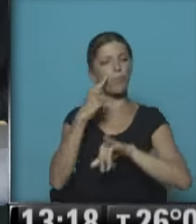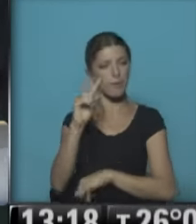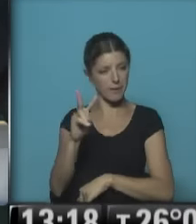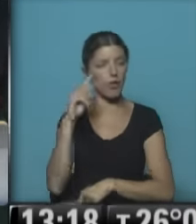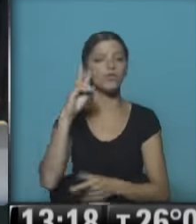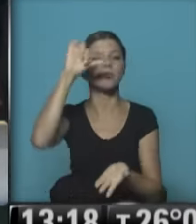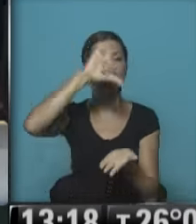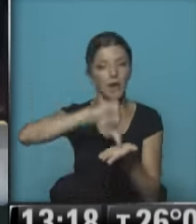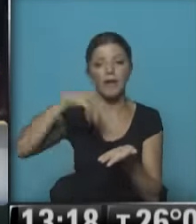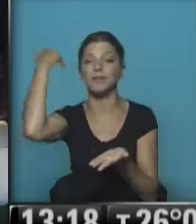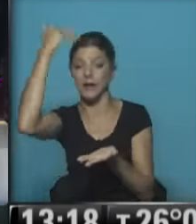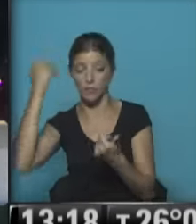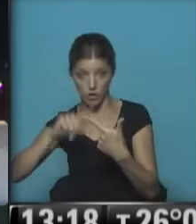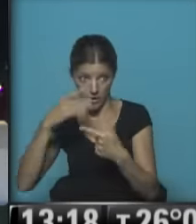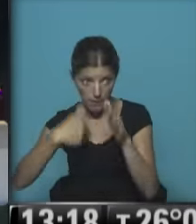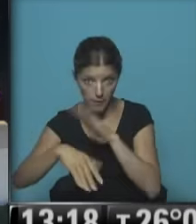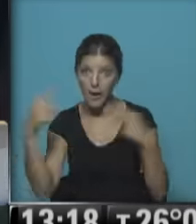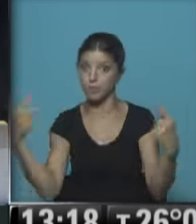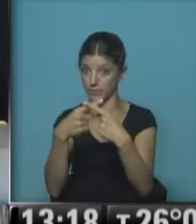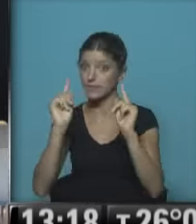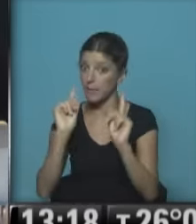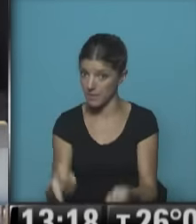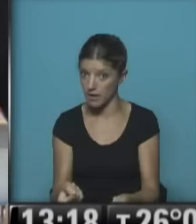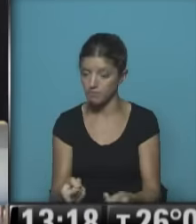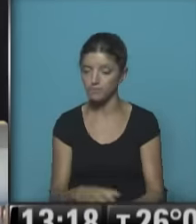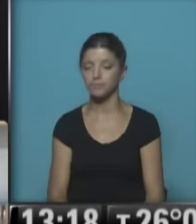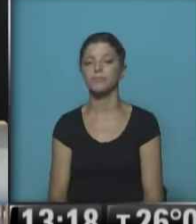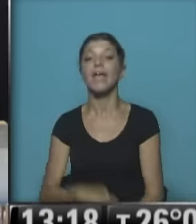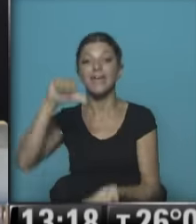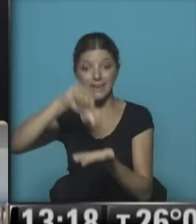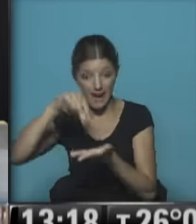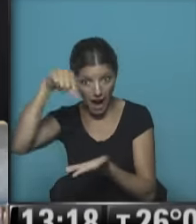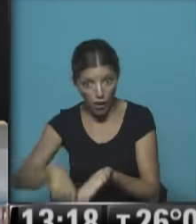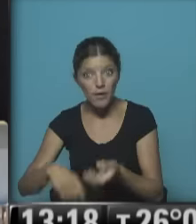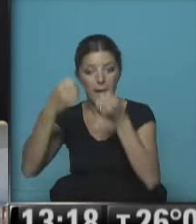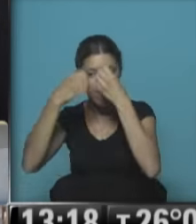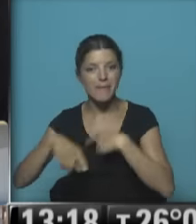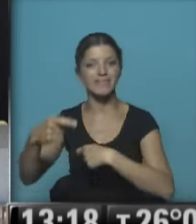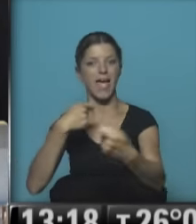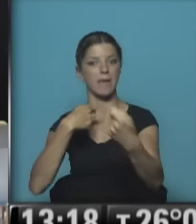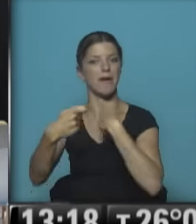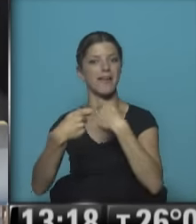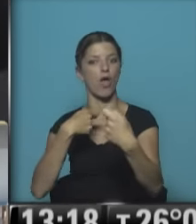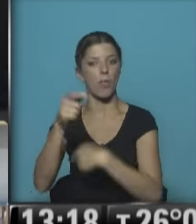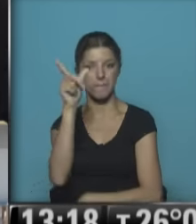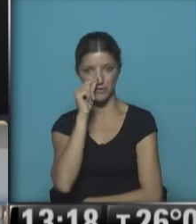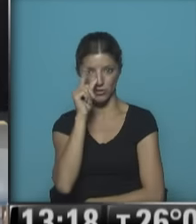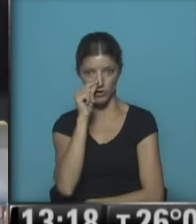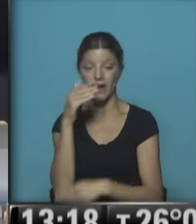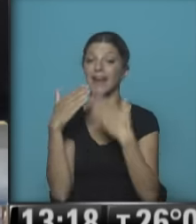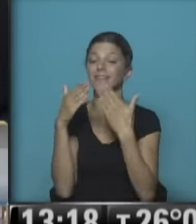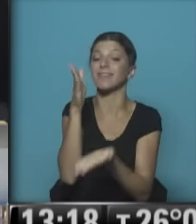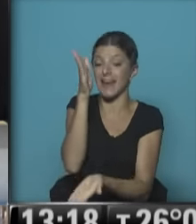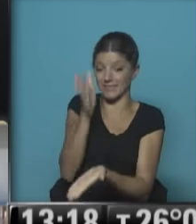también ahora aparecerán enfrentados también a este tema. Irán aparece ahora en el mercado a través del levantamiento de las sanciones. Desde esta